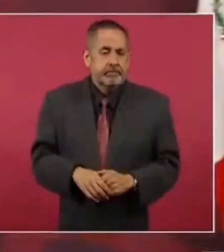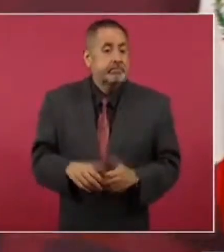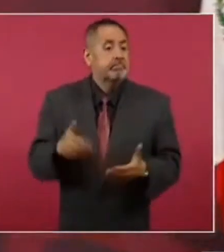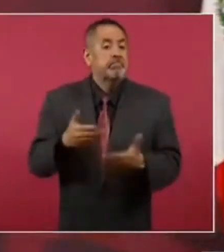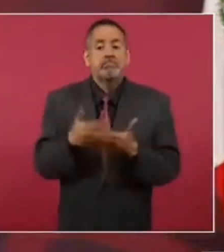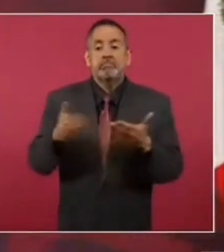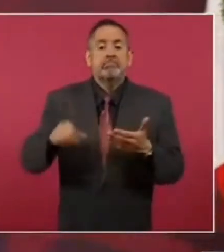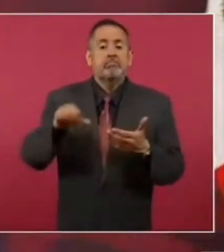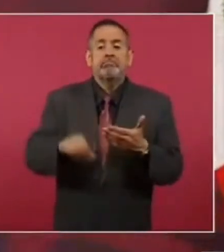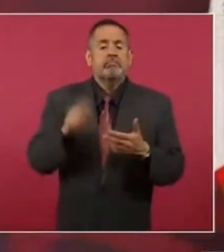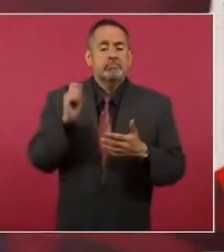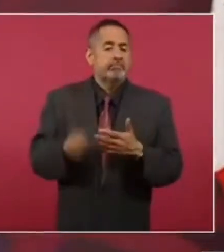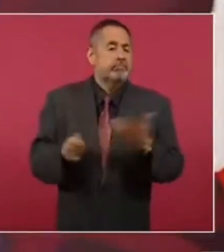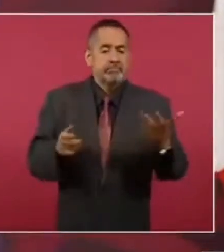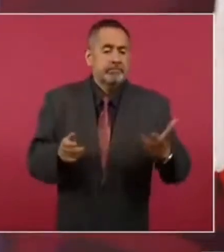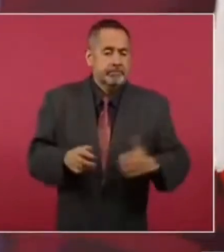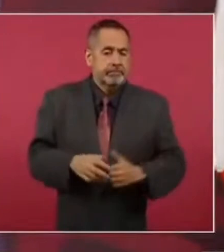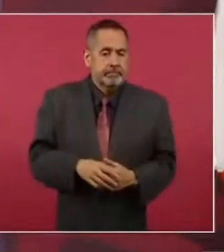ahora